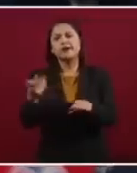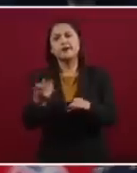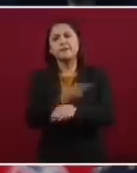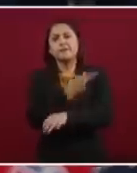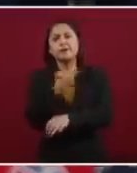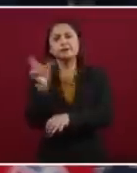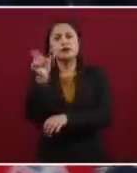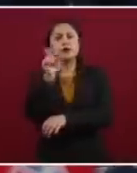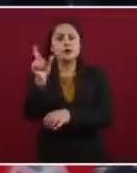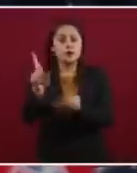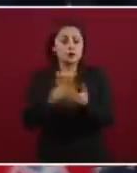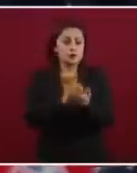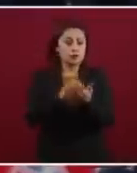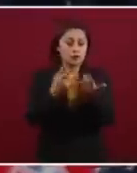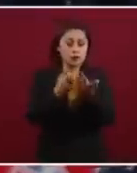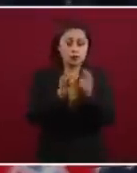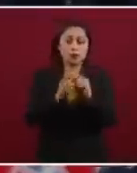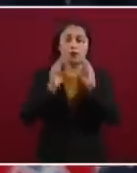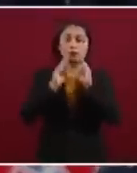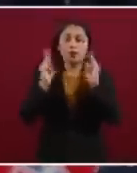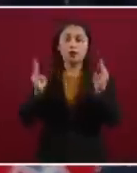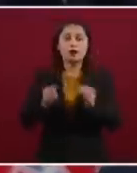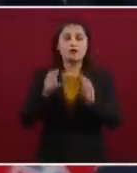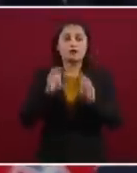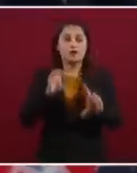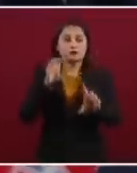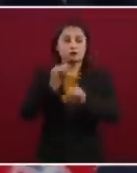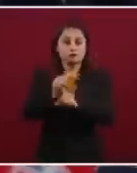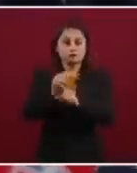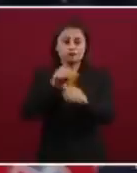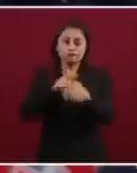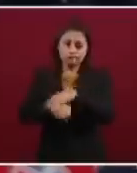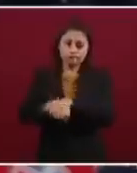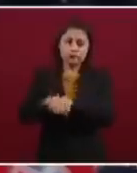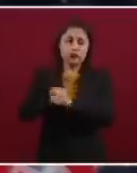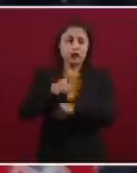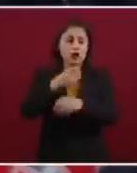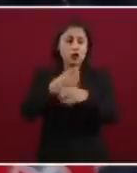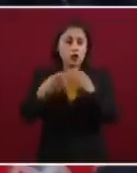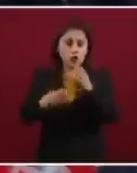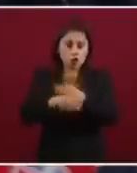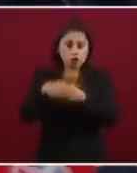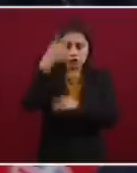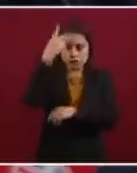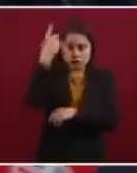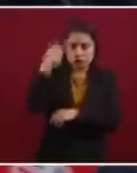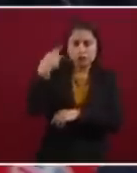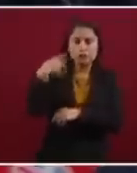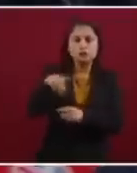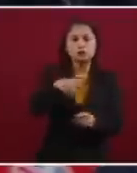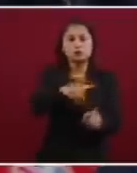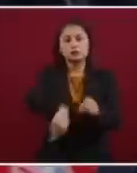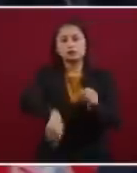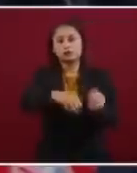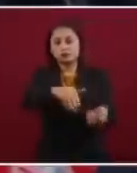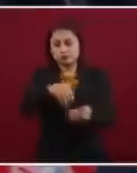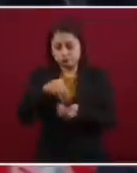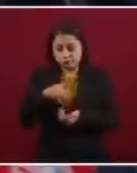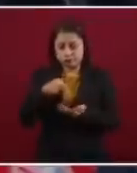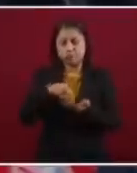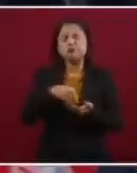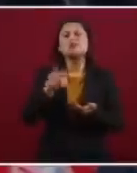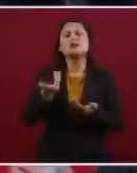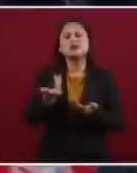narcotráfico como ha estado sucediendo que sea incluso subastado se tiene contemplado algún porcentaje concreto